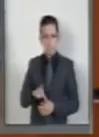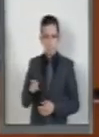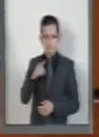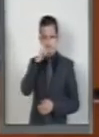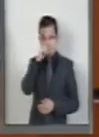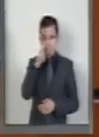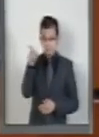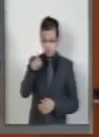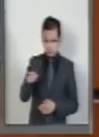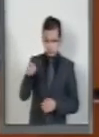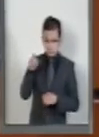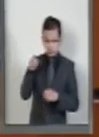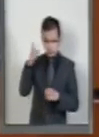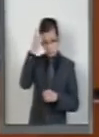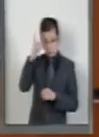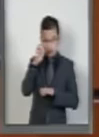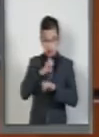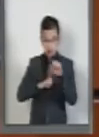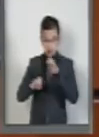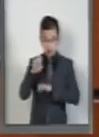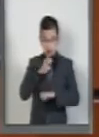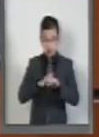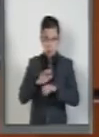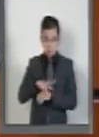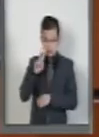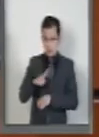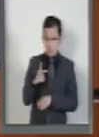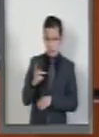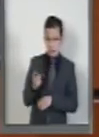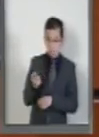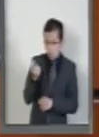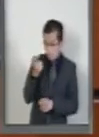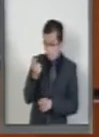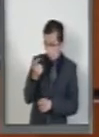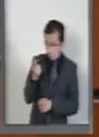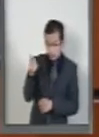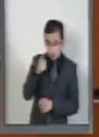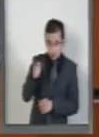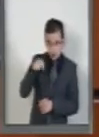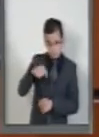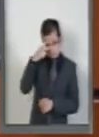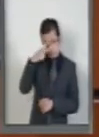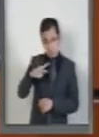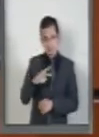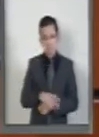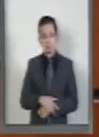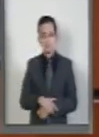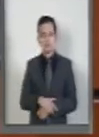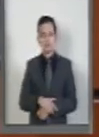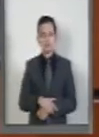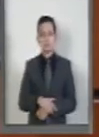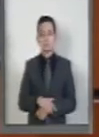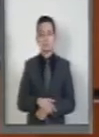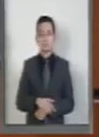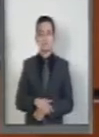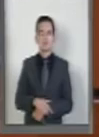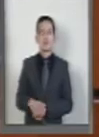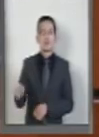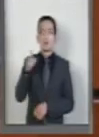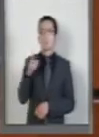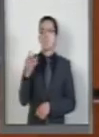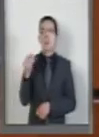en este país, y lo subrayo, no pocos empresarios en este país han sido fuente